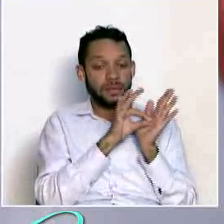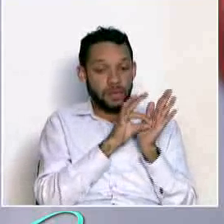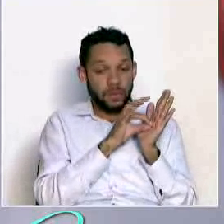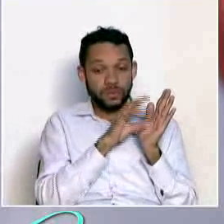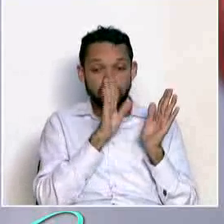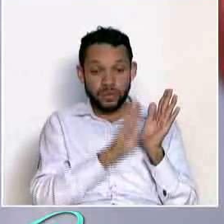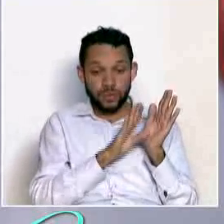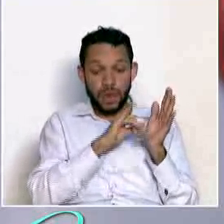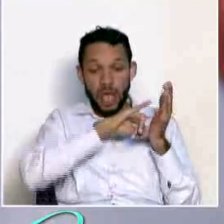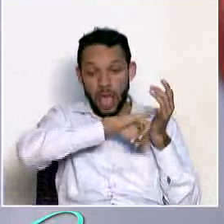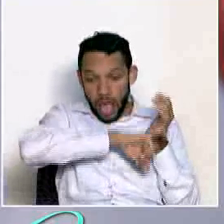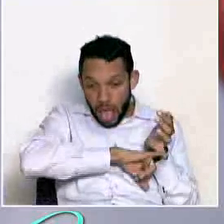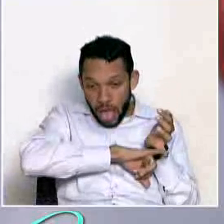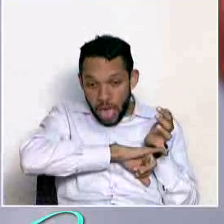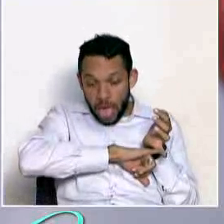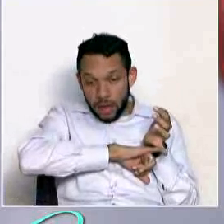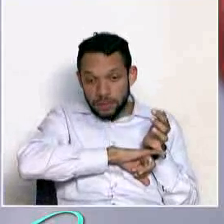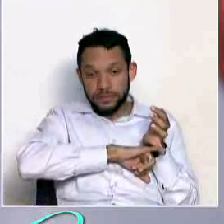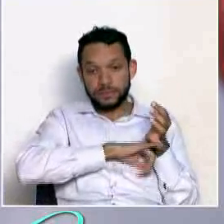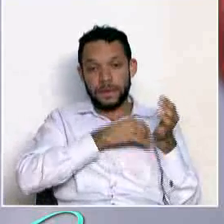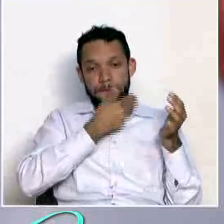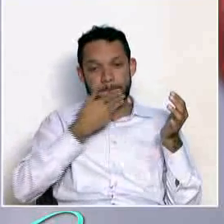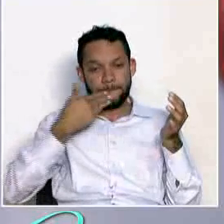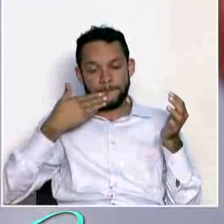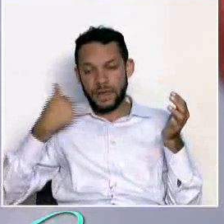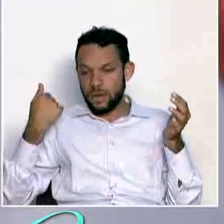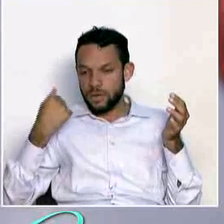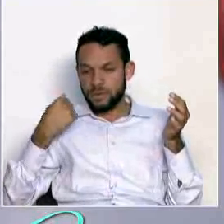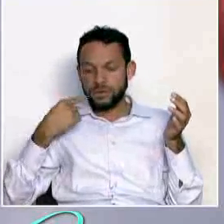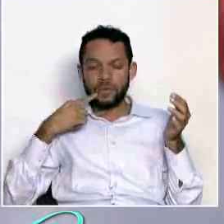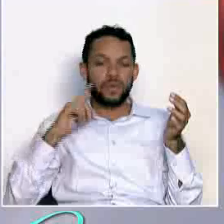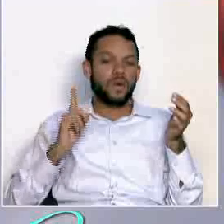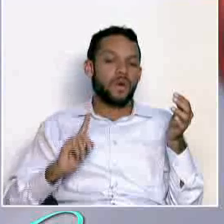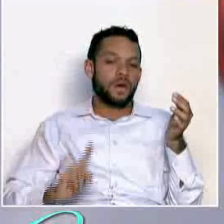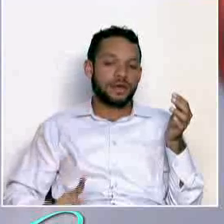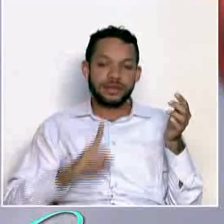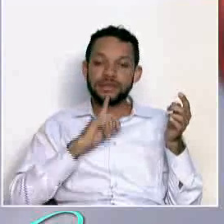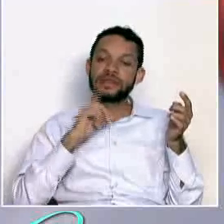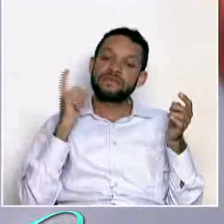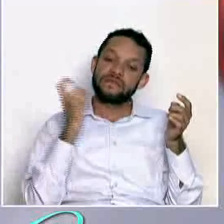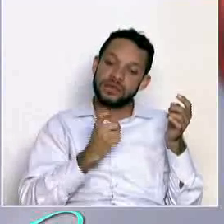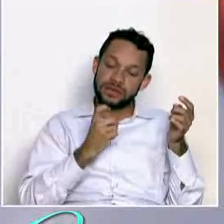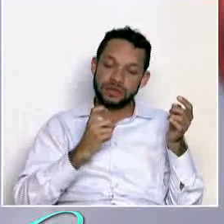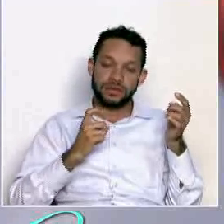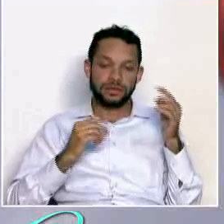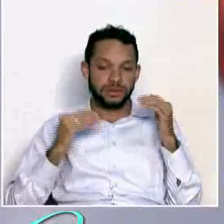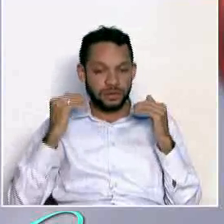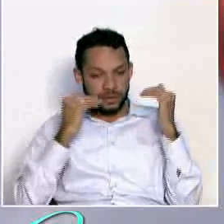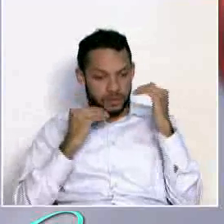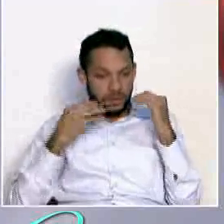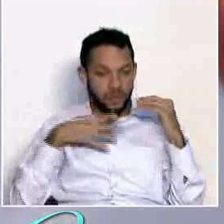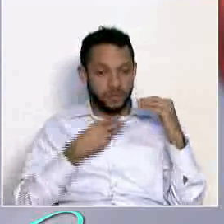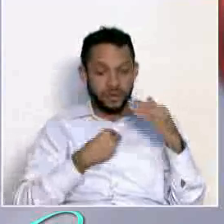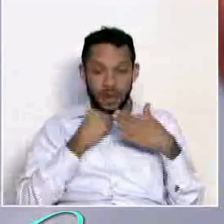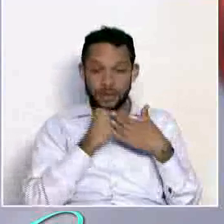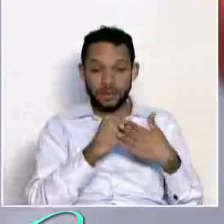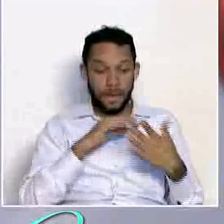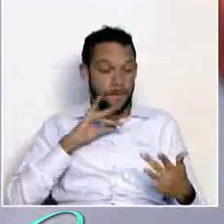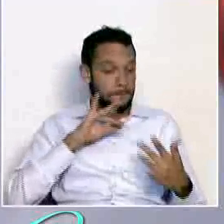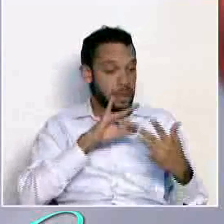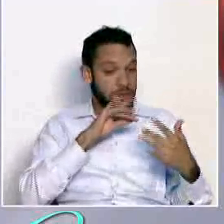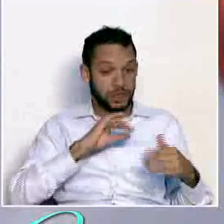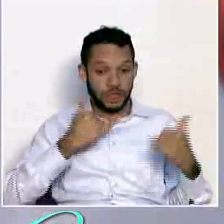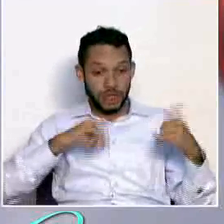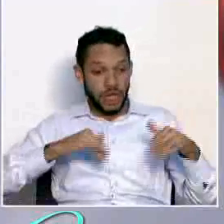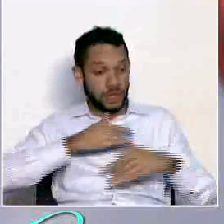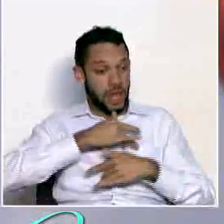especial yo diría que es una de las más difíciles de erradicar, la ludopatía, más que el uso